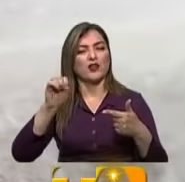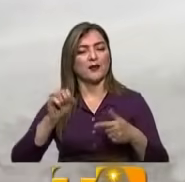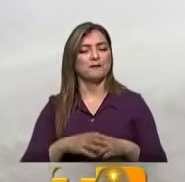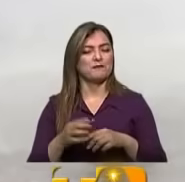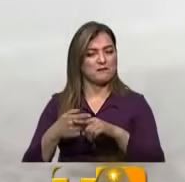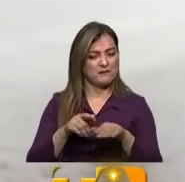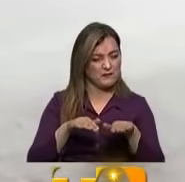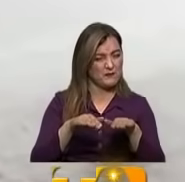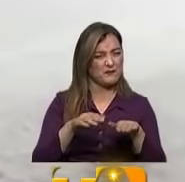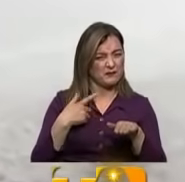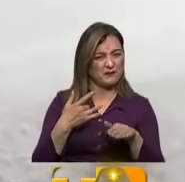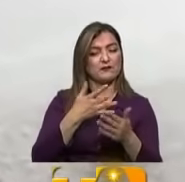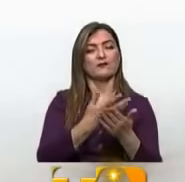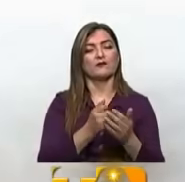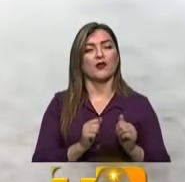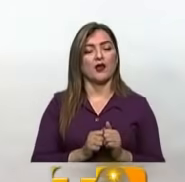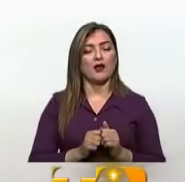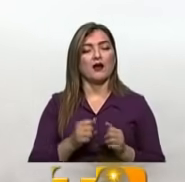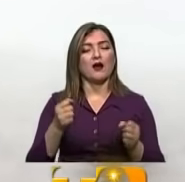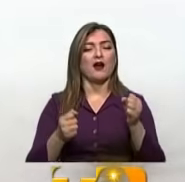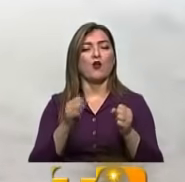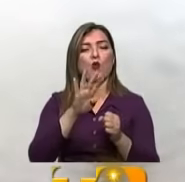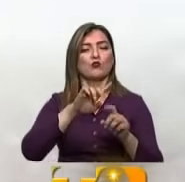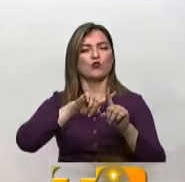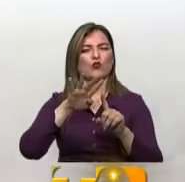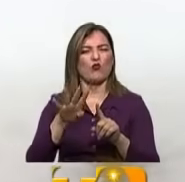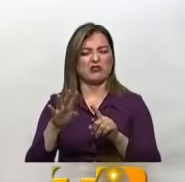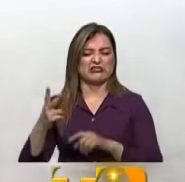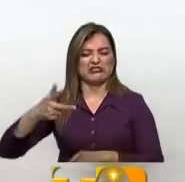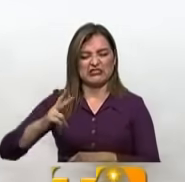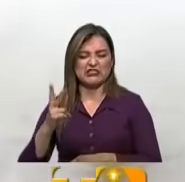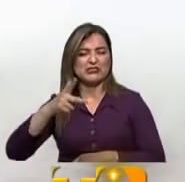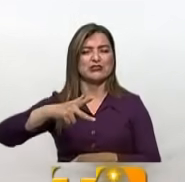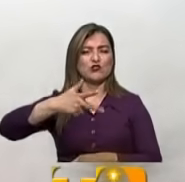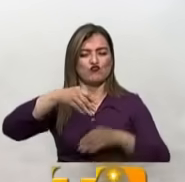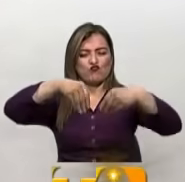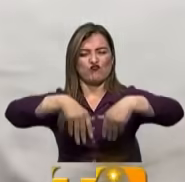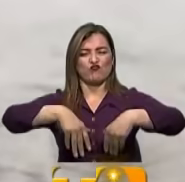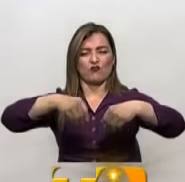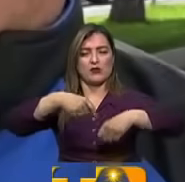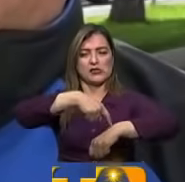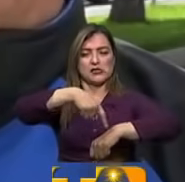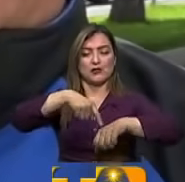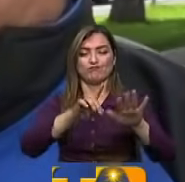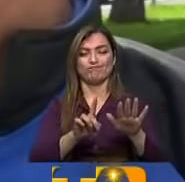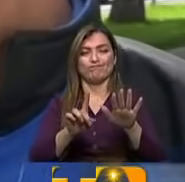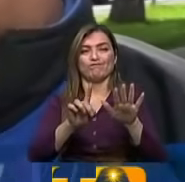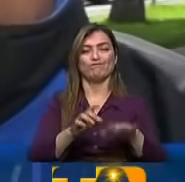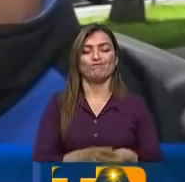la dificultad del terreno y las fuertes lluvias, recorriendo un tiempo de hasta 6 horas de camino. Imagínense la